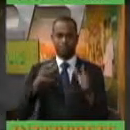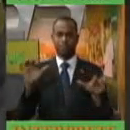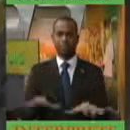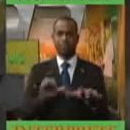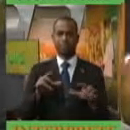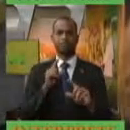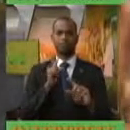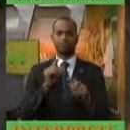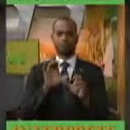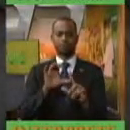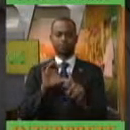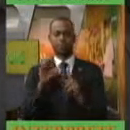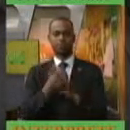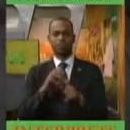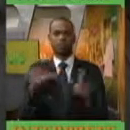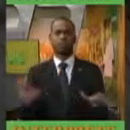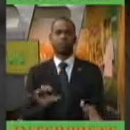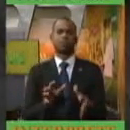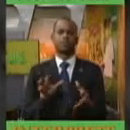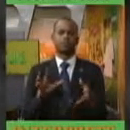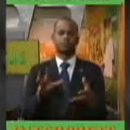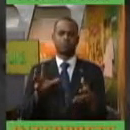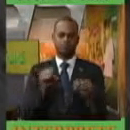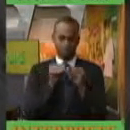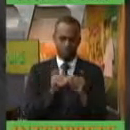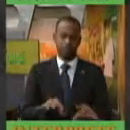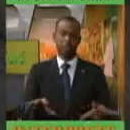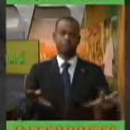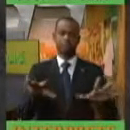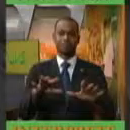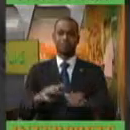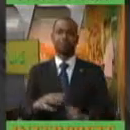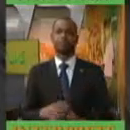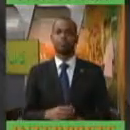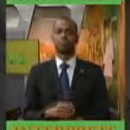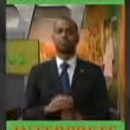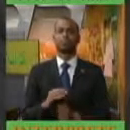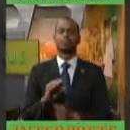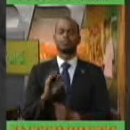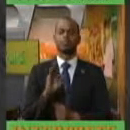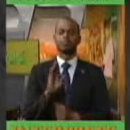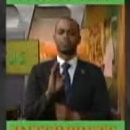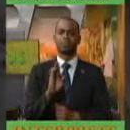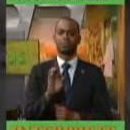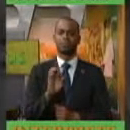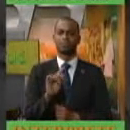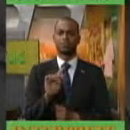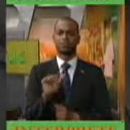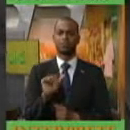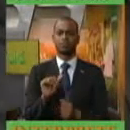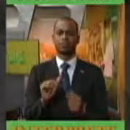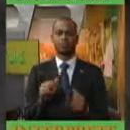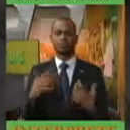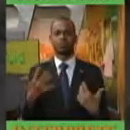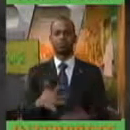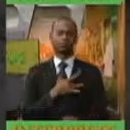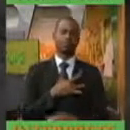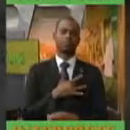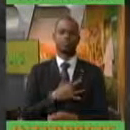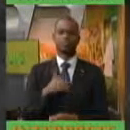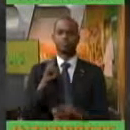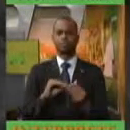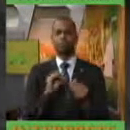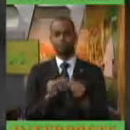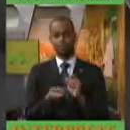desde abajo para que esa cultura se vaya extendiendo. Berta me conmueve mucho porque ella está diciendo